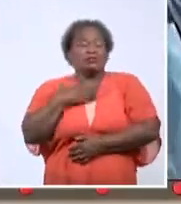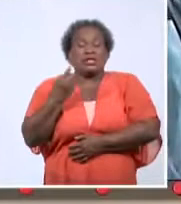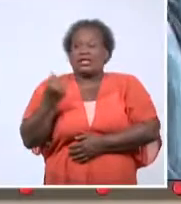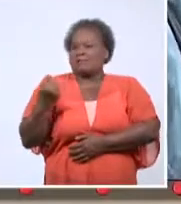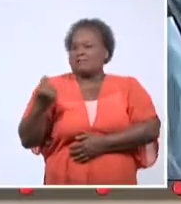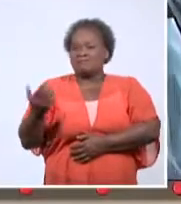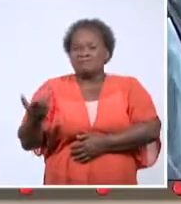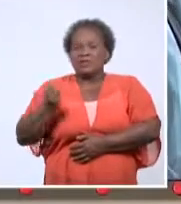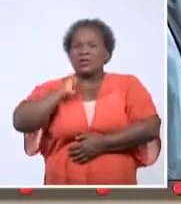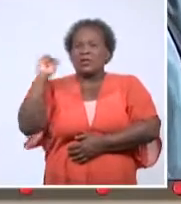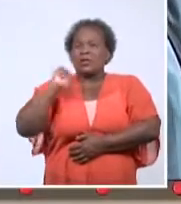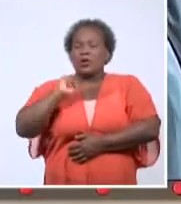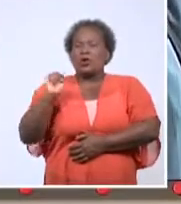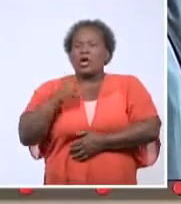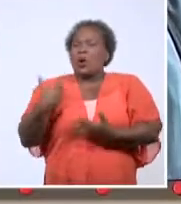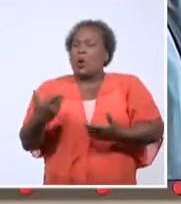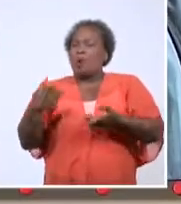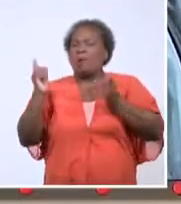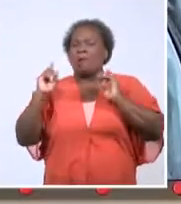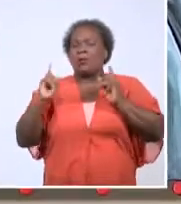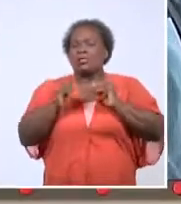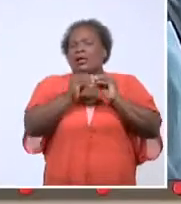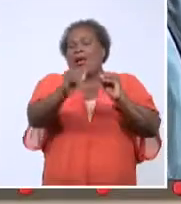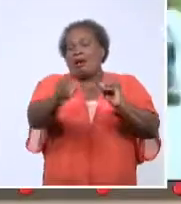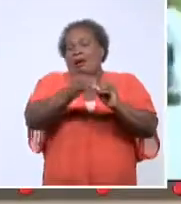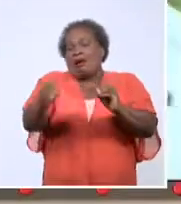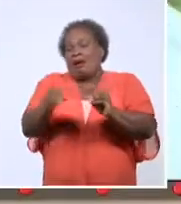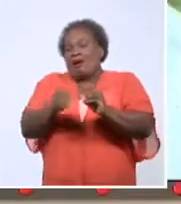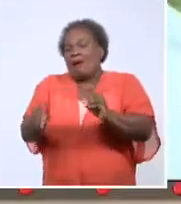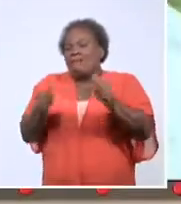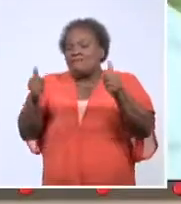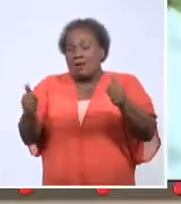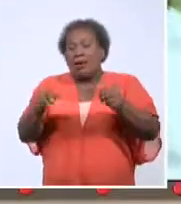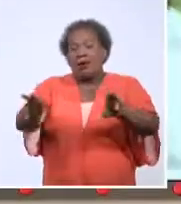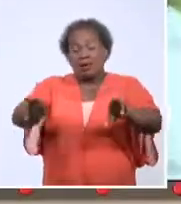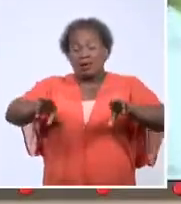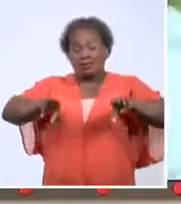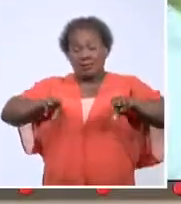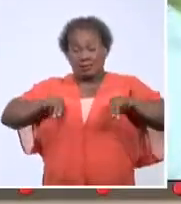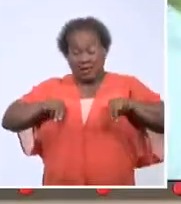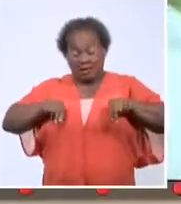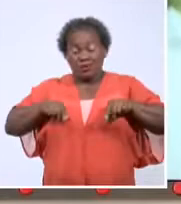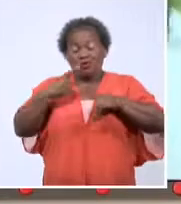a través de una política redistributiva. Está aceptando un juego donde el